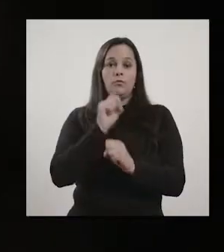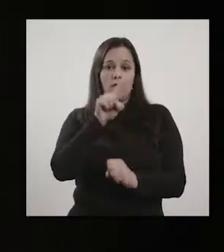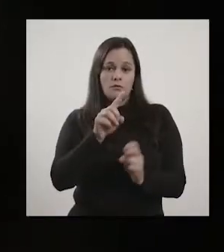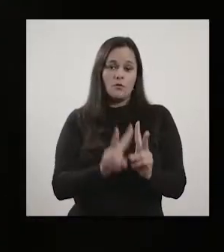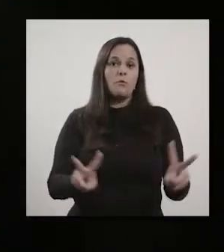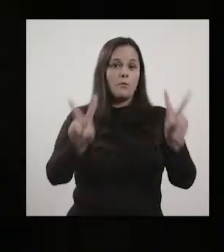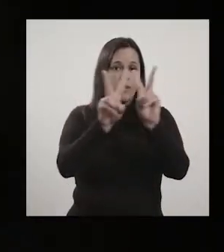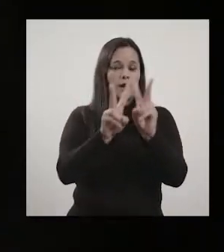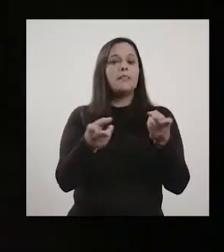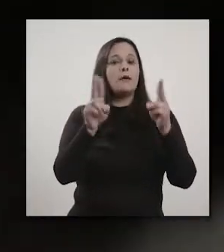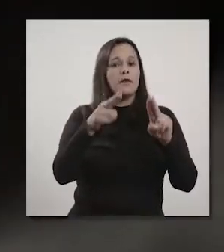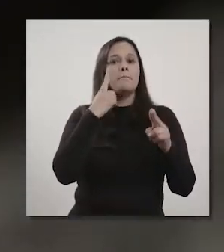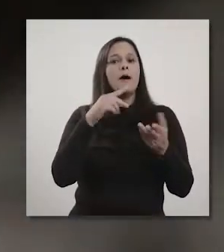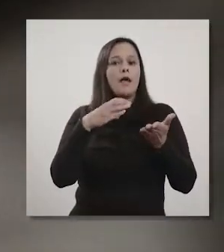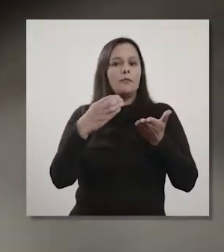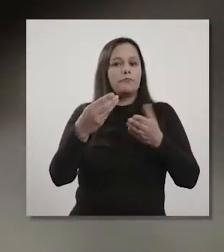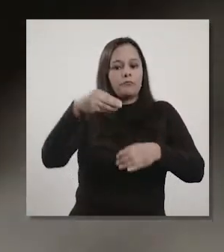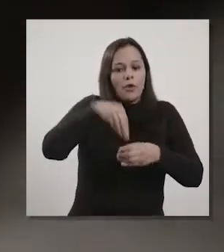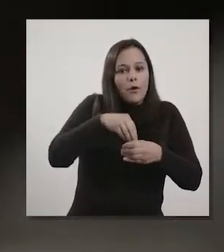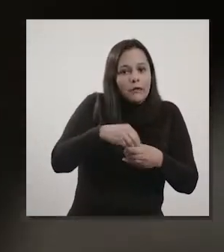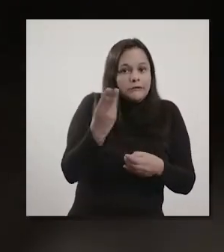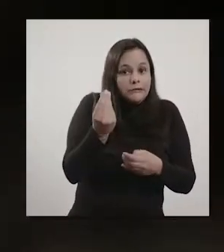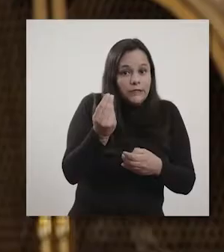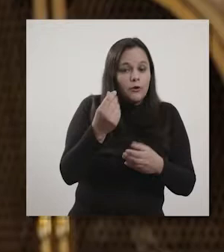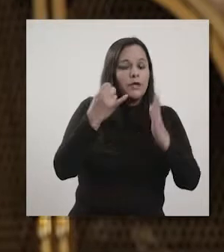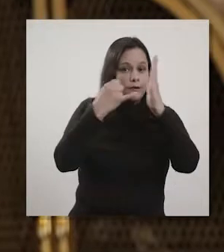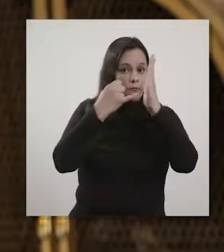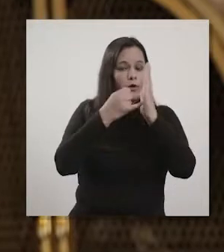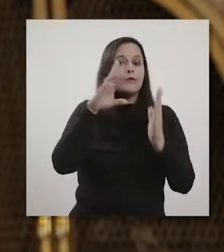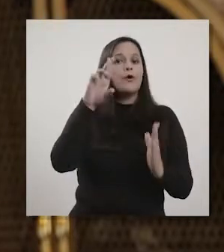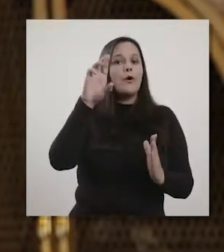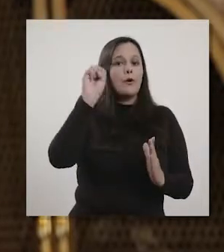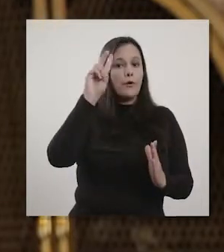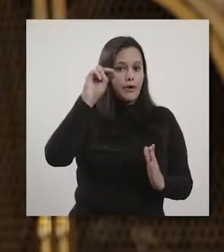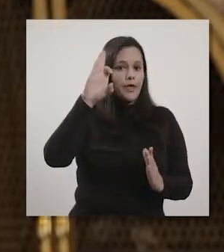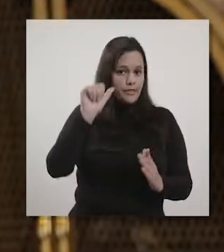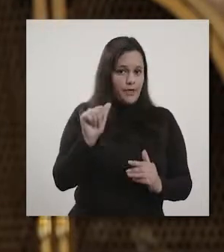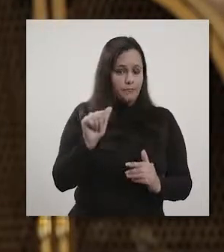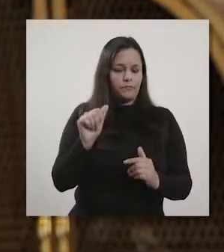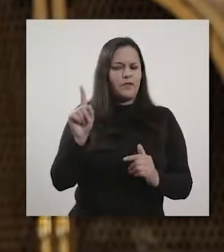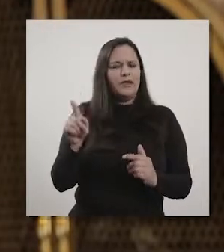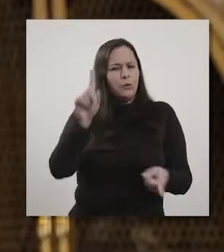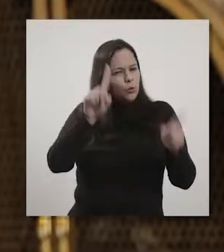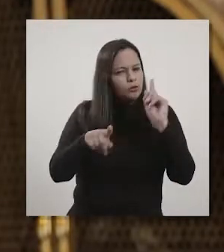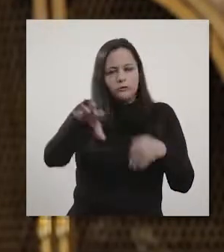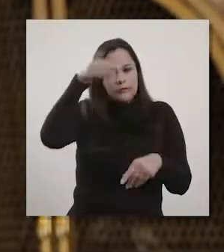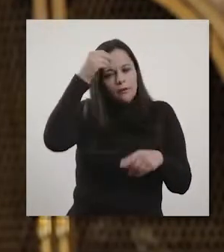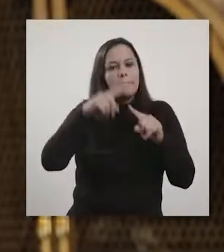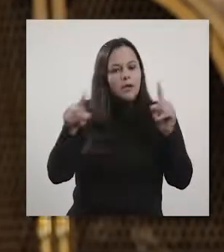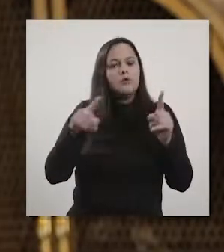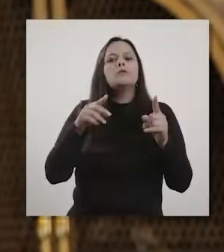Y esto nos sirve obviamente también para ahorrar en el pago del impuesto a la renta. Tal vez muchas personas no tengan conocimiento, pero es una manera